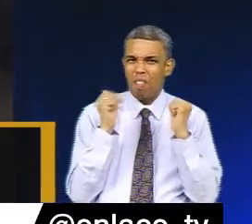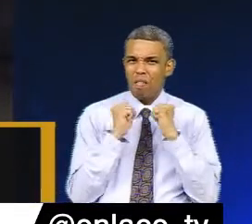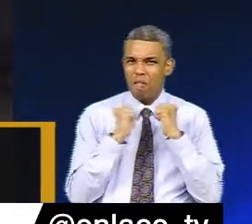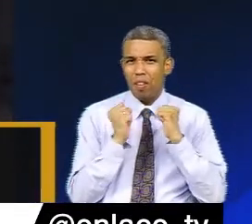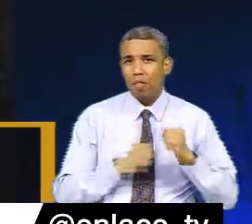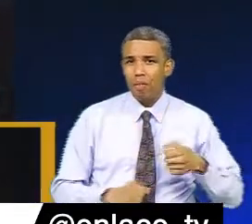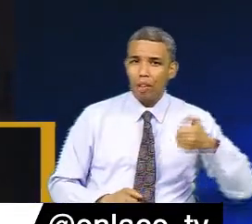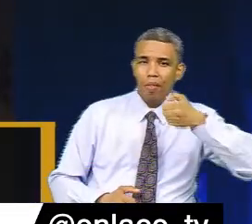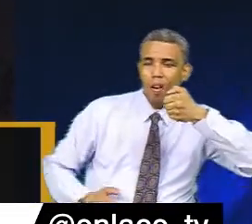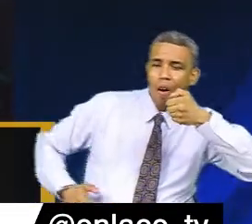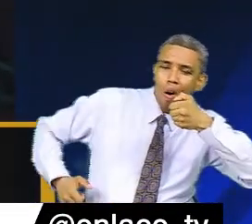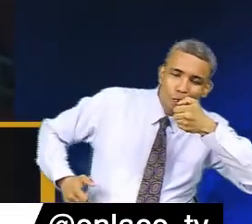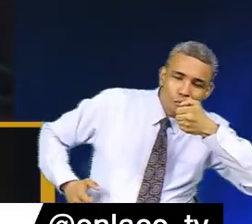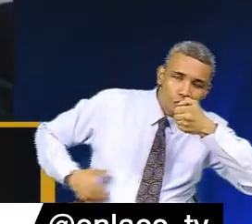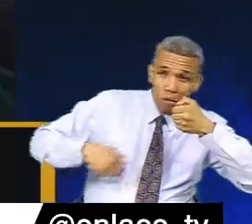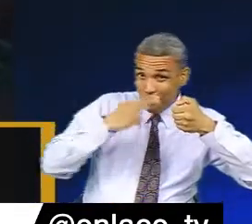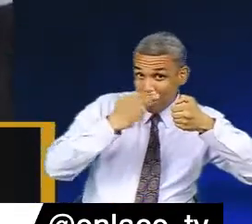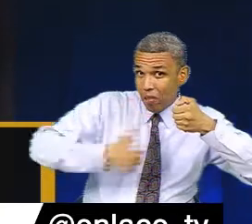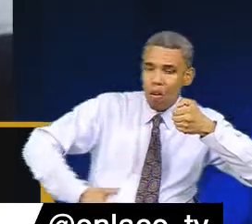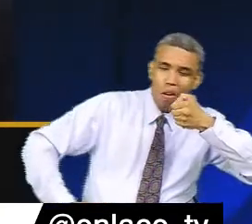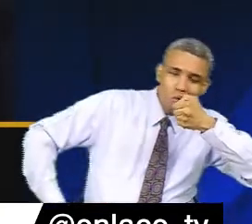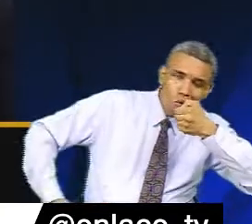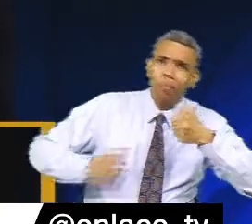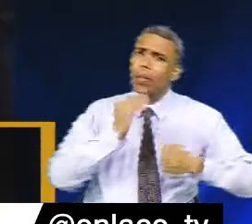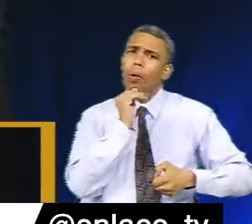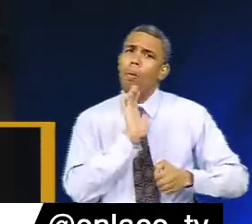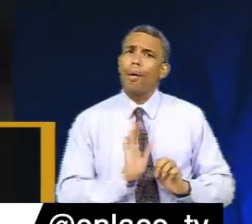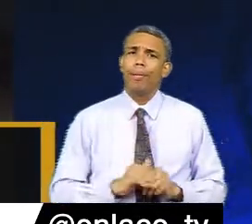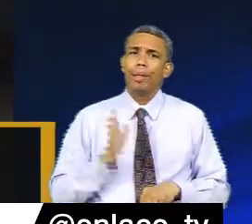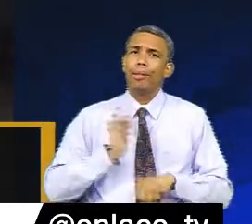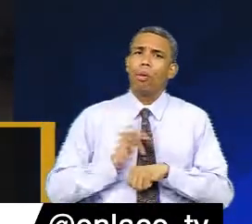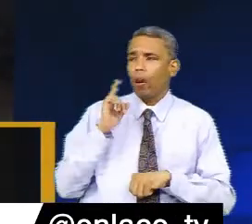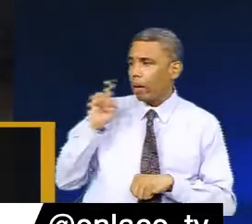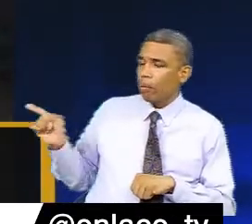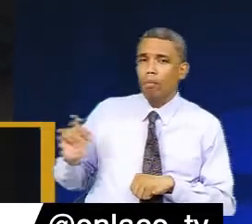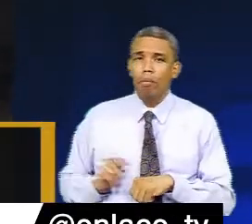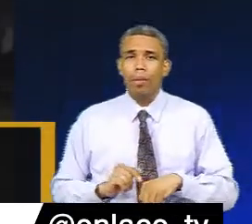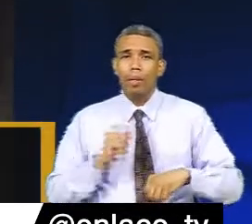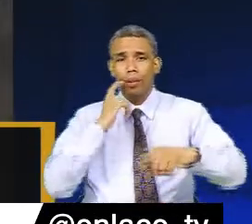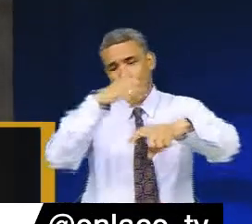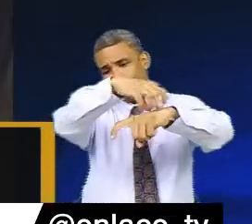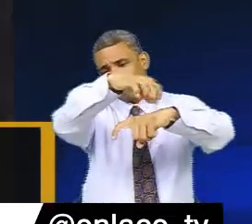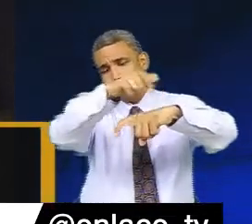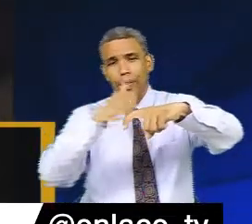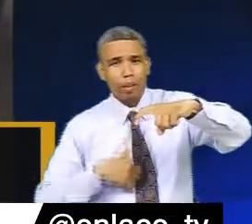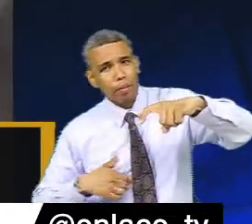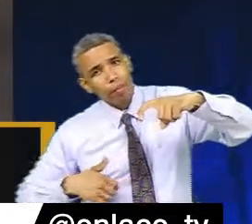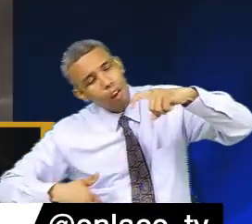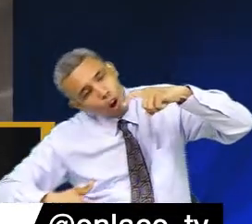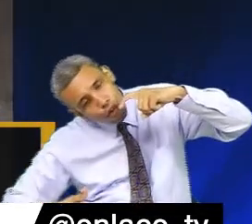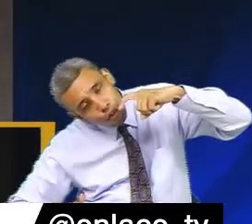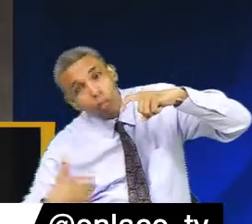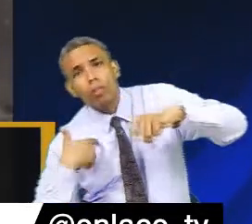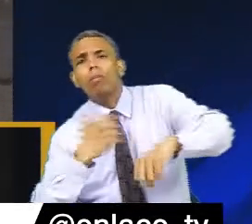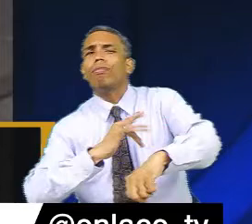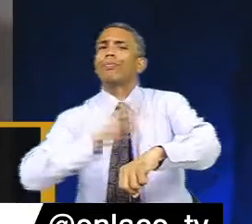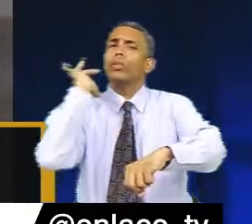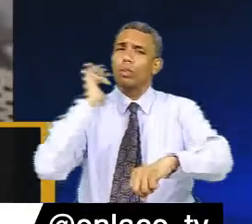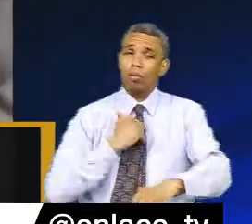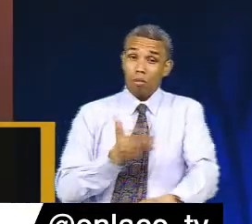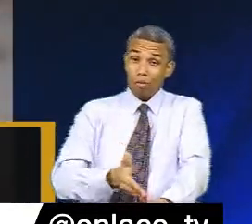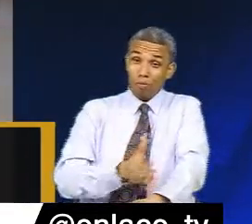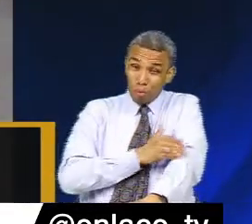Santander cómo los niños tienen que pegarse a las plumas para beber agua, ya que se le hizo la petición a la Secretaría de Educación para